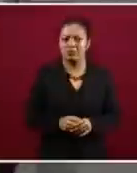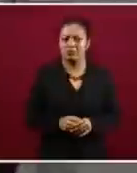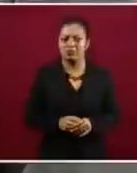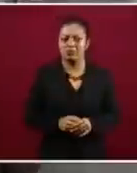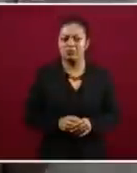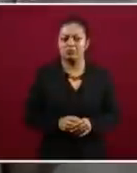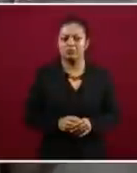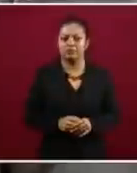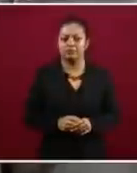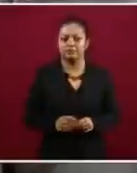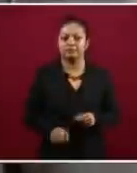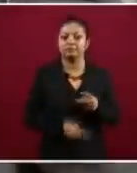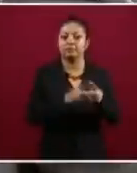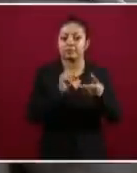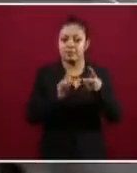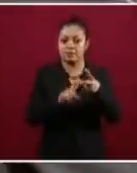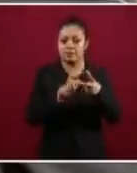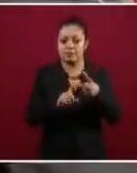Segundo,